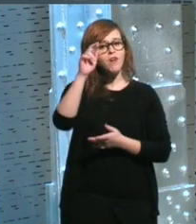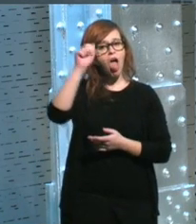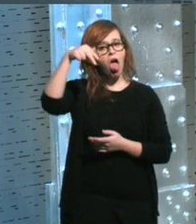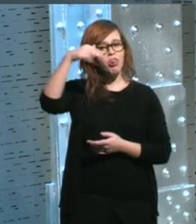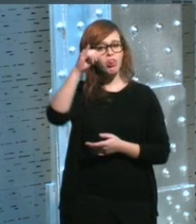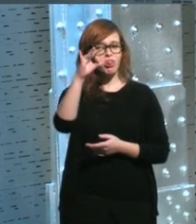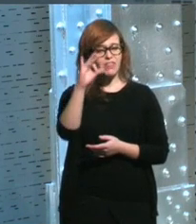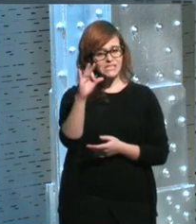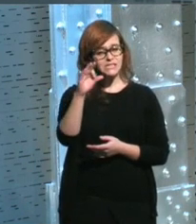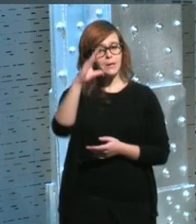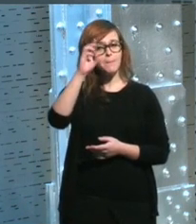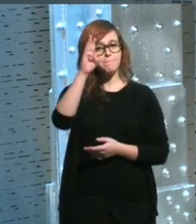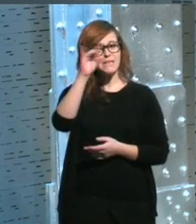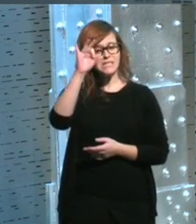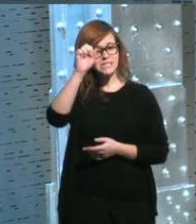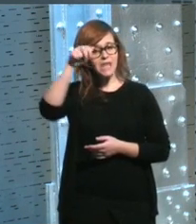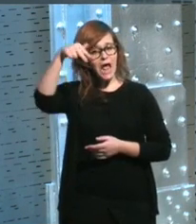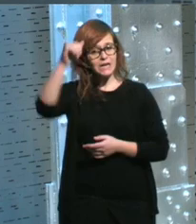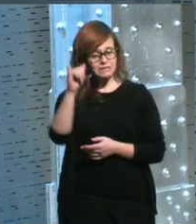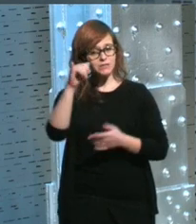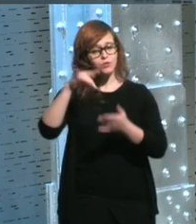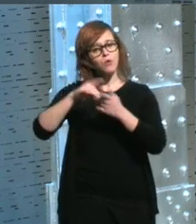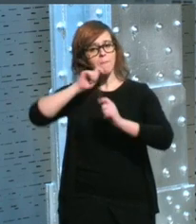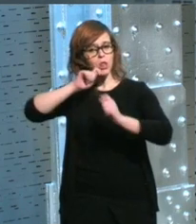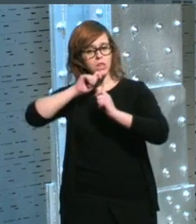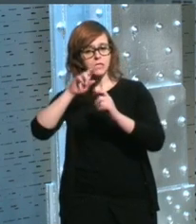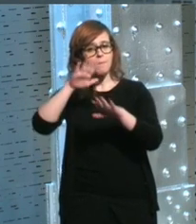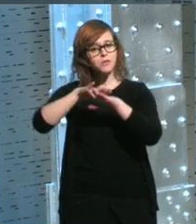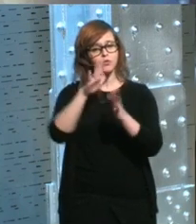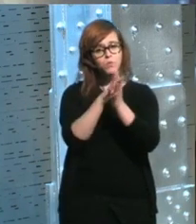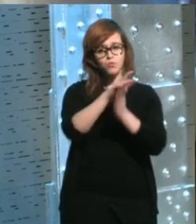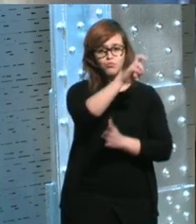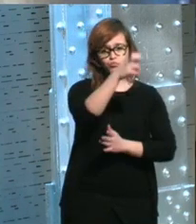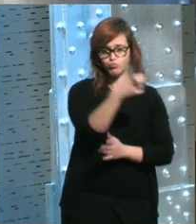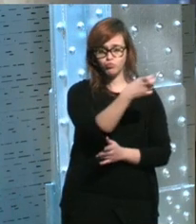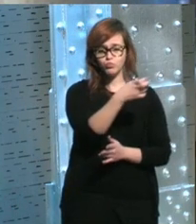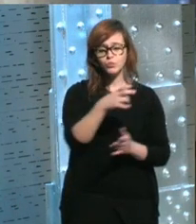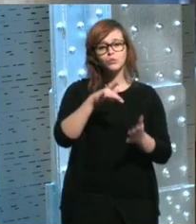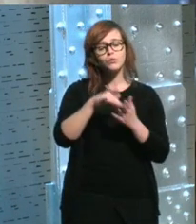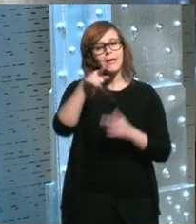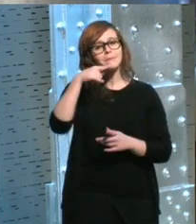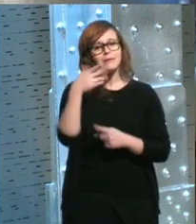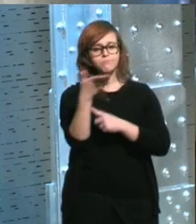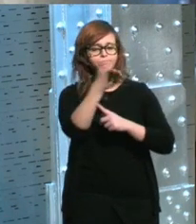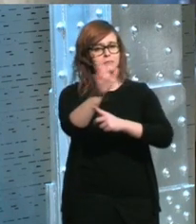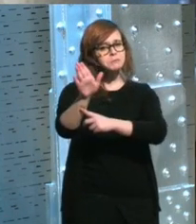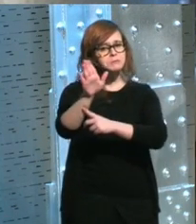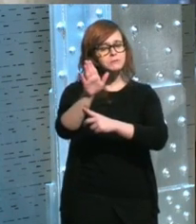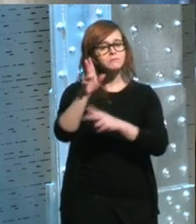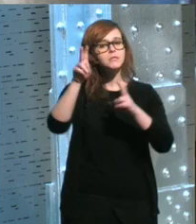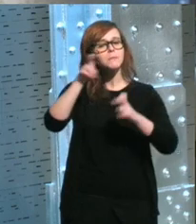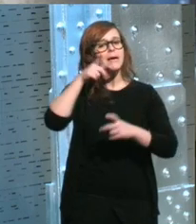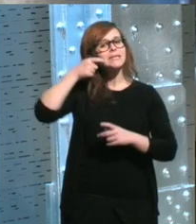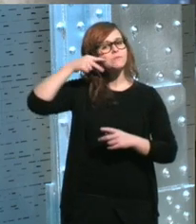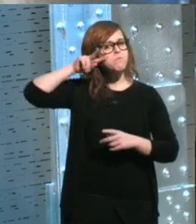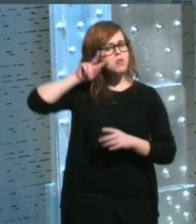quien en su charla titulada Balance de mi vuelta al mundo en la innovación, lo que podemos aprender, nos va a presentar las experiencias y el aprendizaje que ha